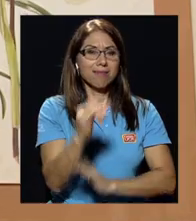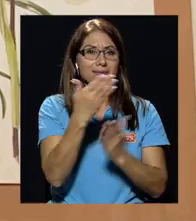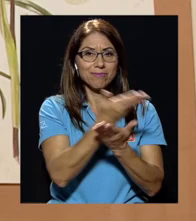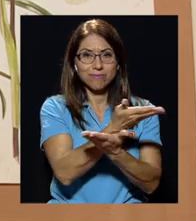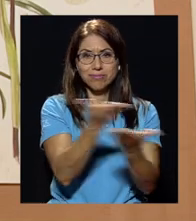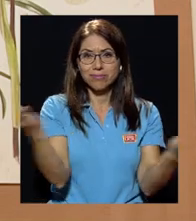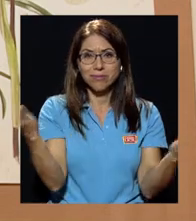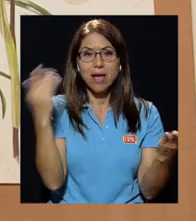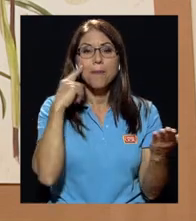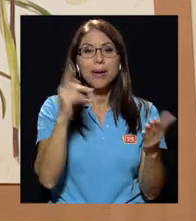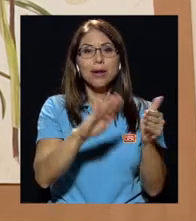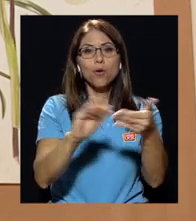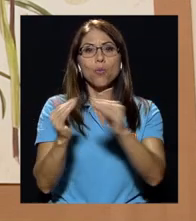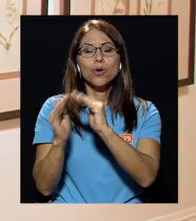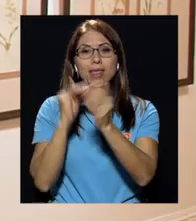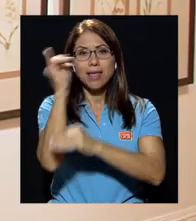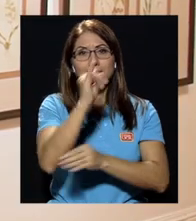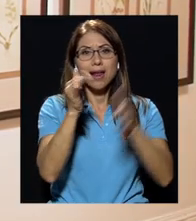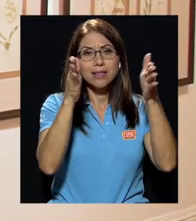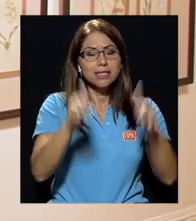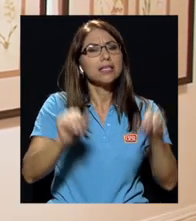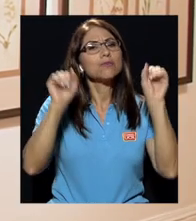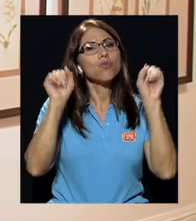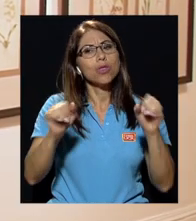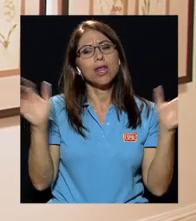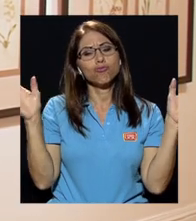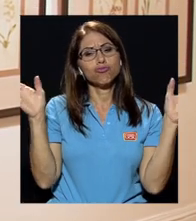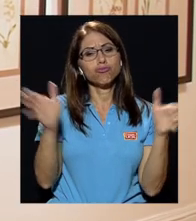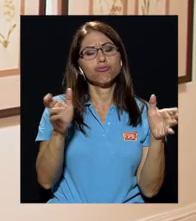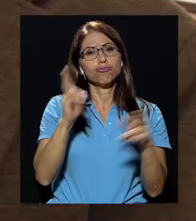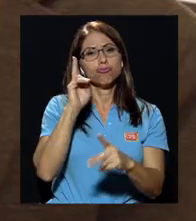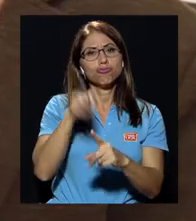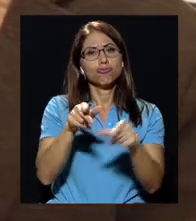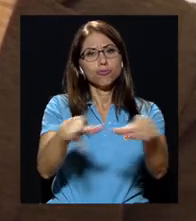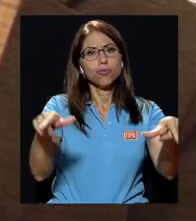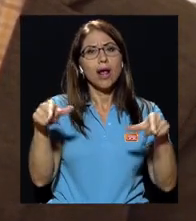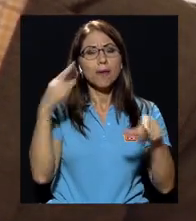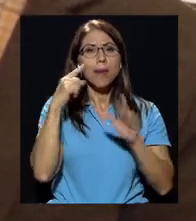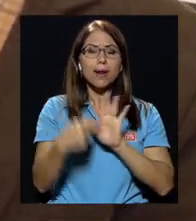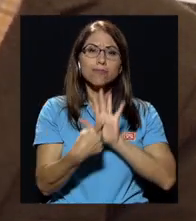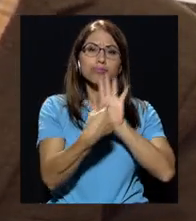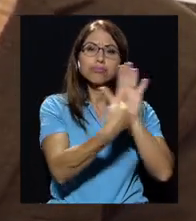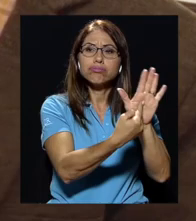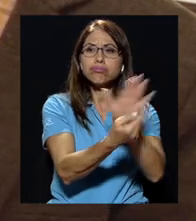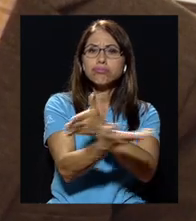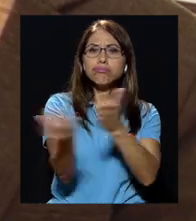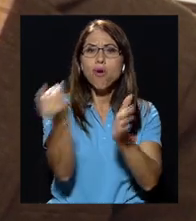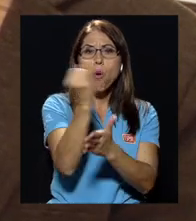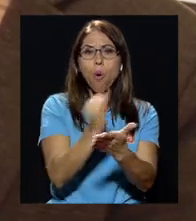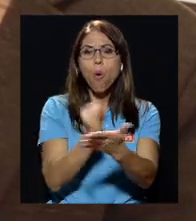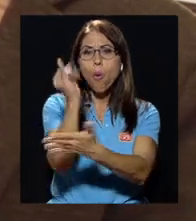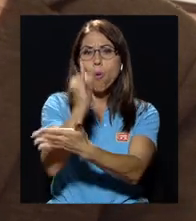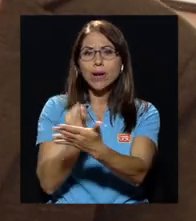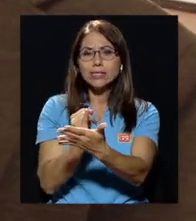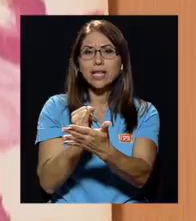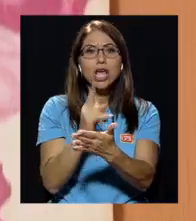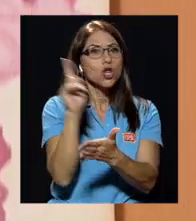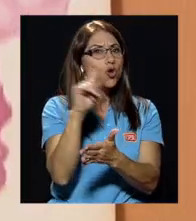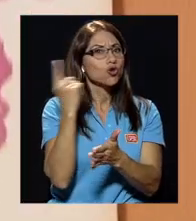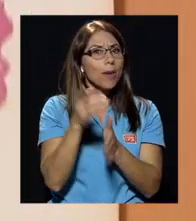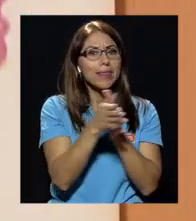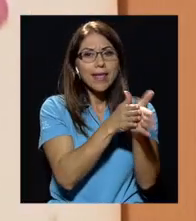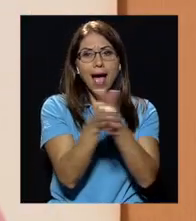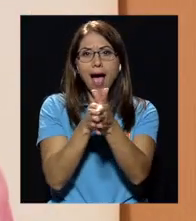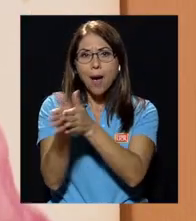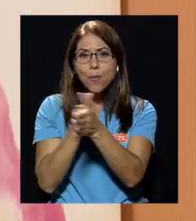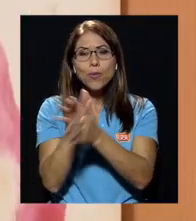un foro común para poder exhibir sus obras y al mismo tiempo aprovechar a que no solamente que ellos den a conocer sus obras,